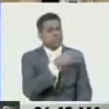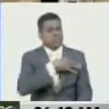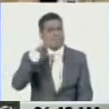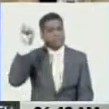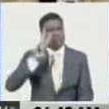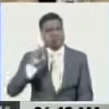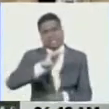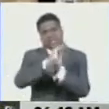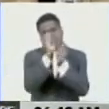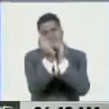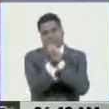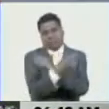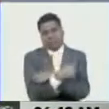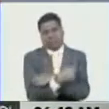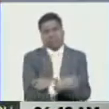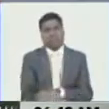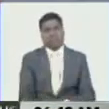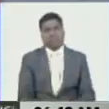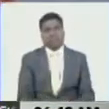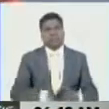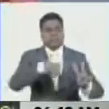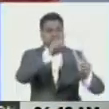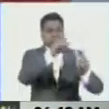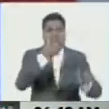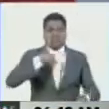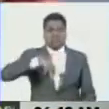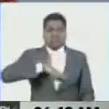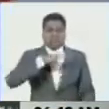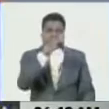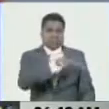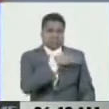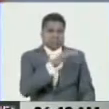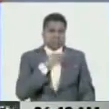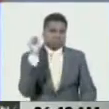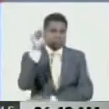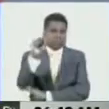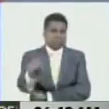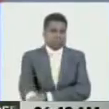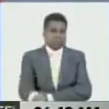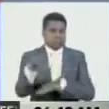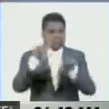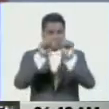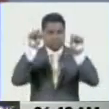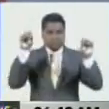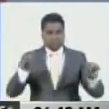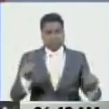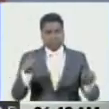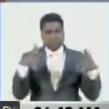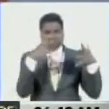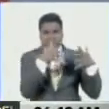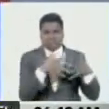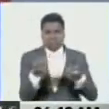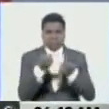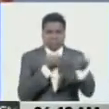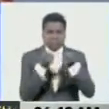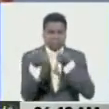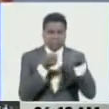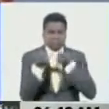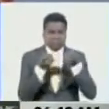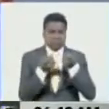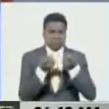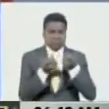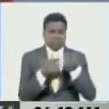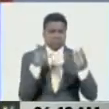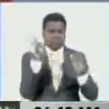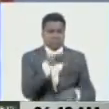para transformar nuestra sociedad. Nosotros tenemos que derrotar el sistema imperante que nos domina. Entonces tenemos que ir a